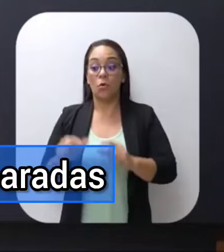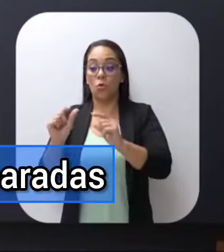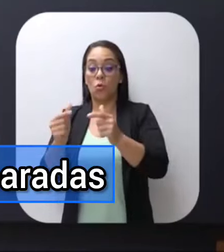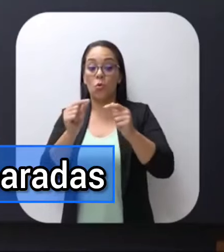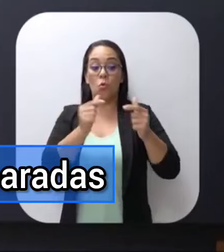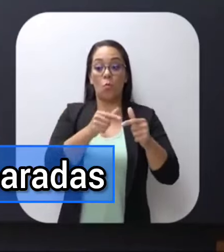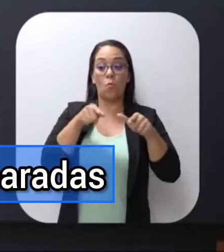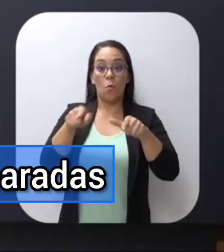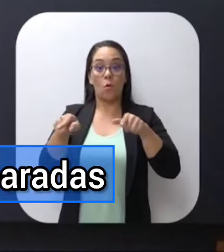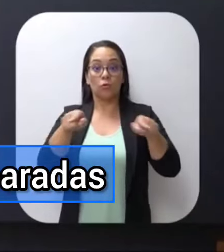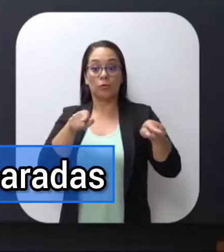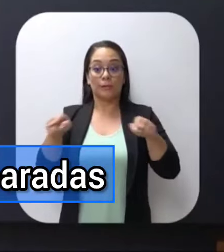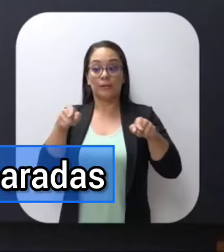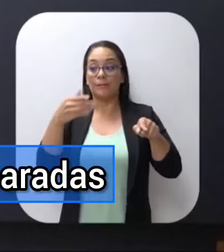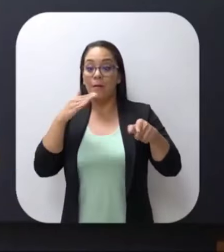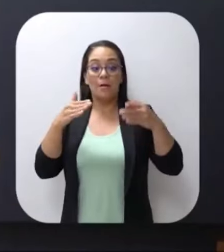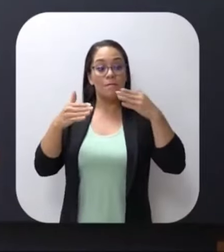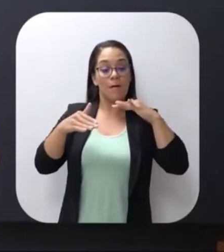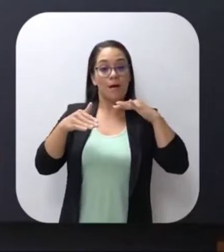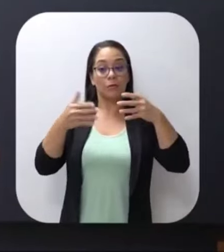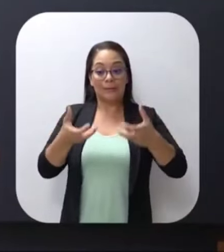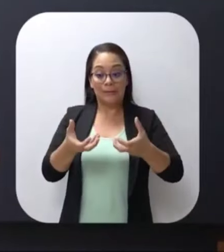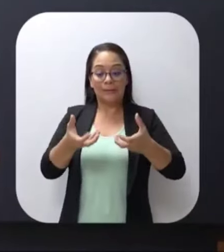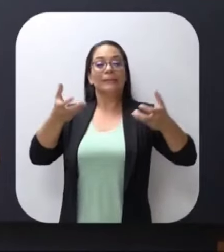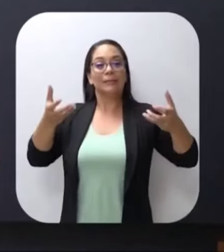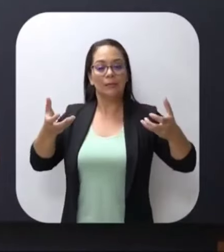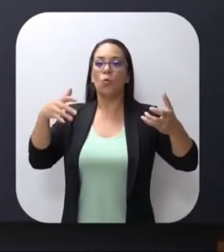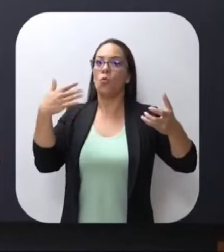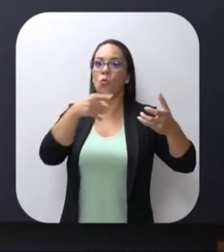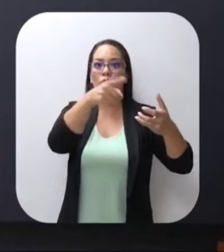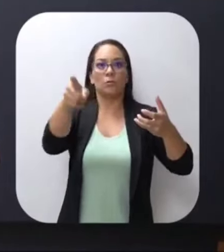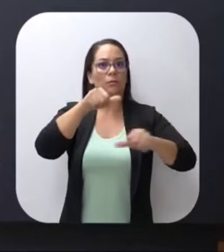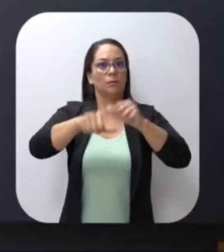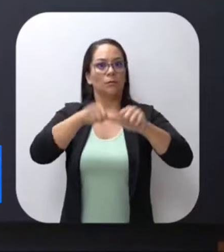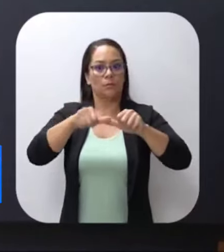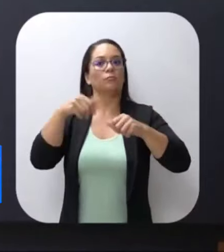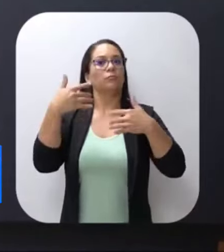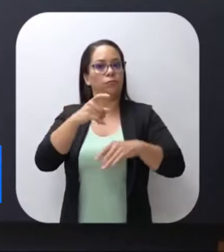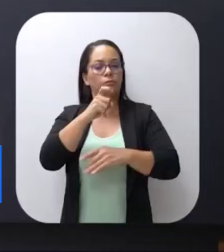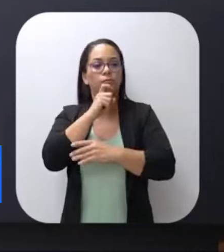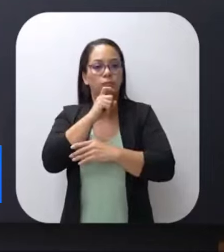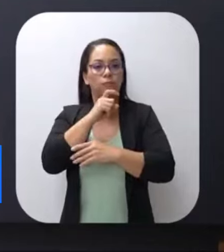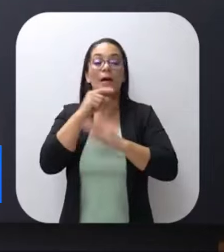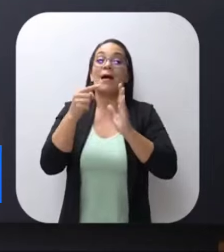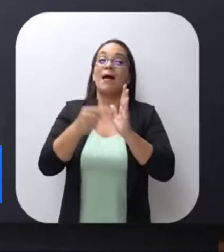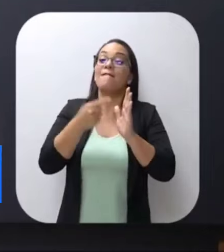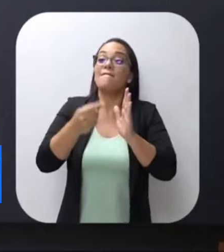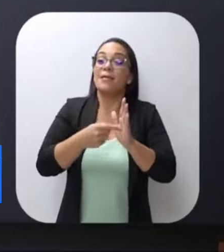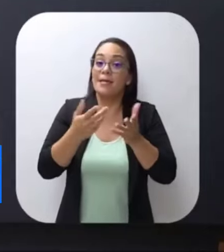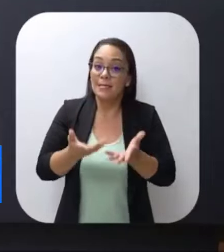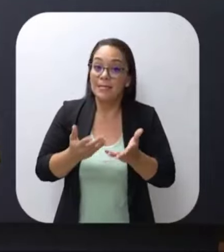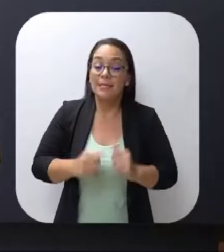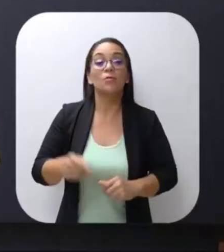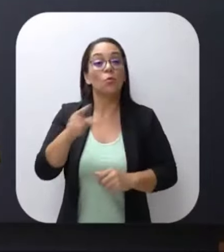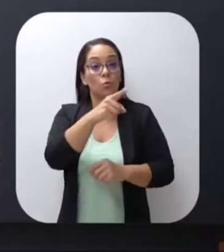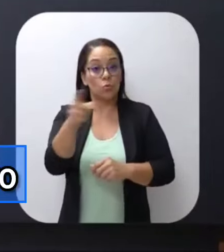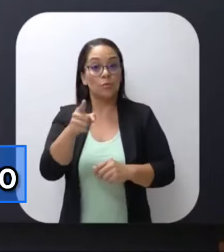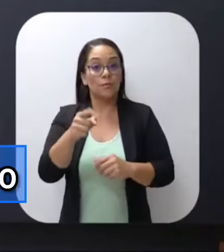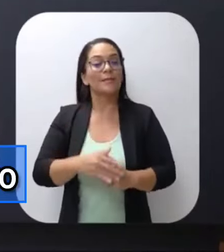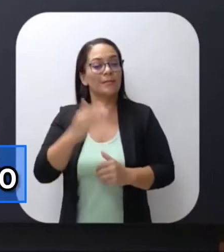esas bandas de sicarios separadas les está costando mucho y hay veces infructuosamente.